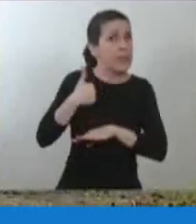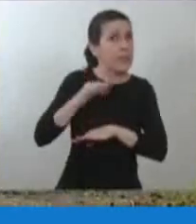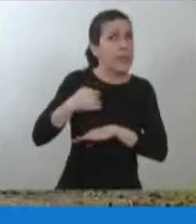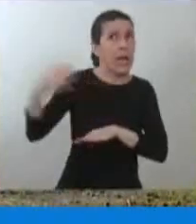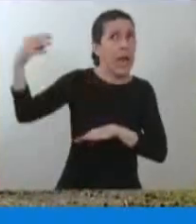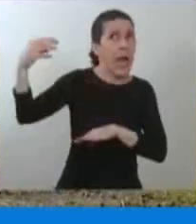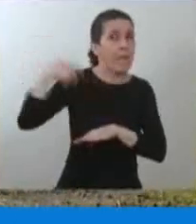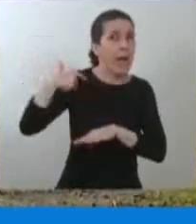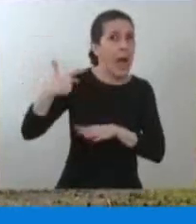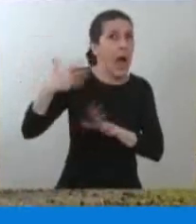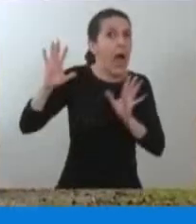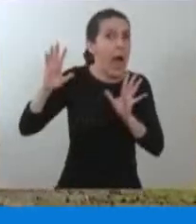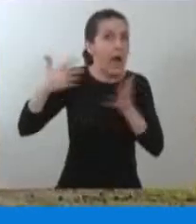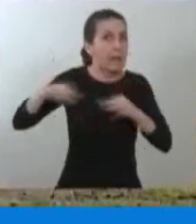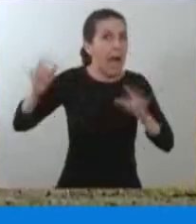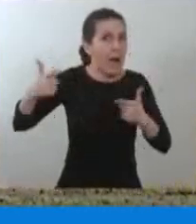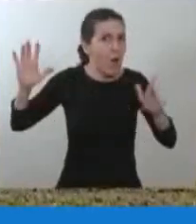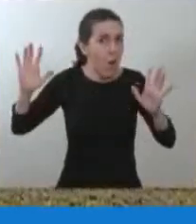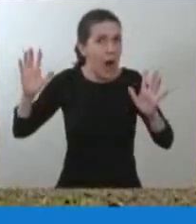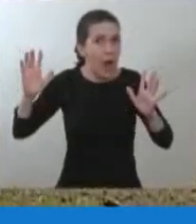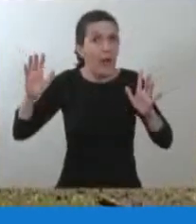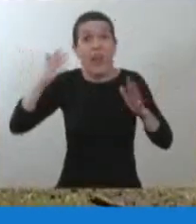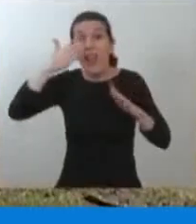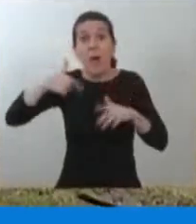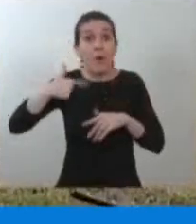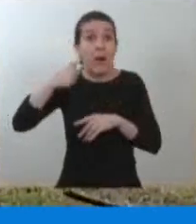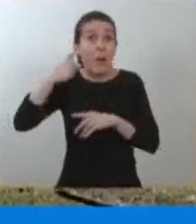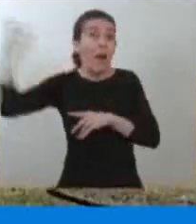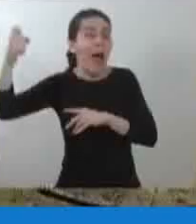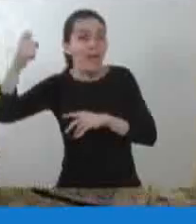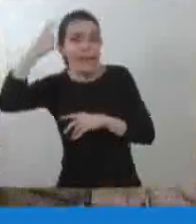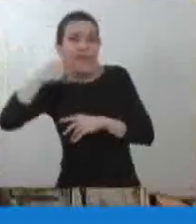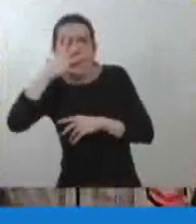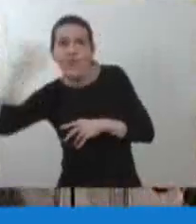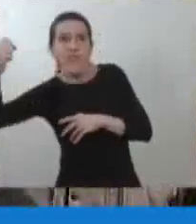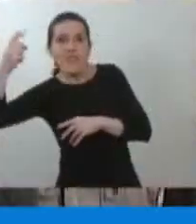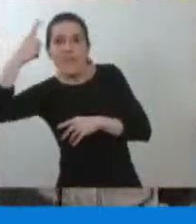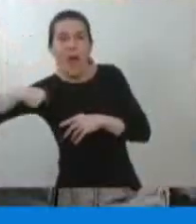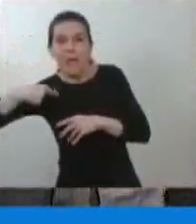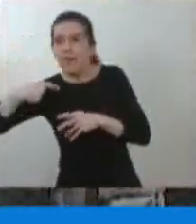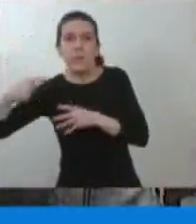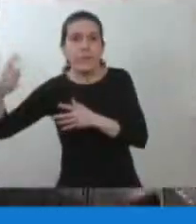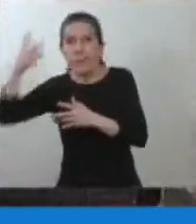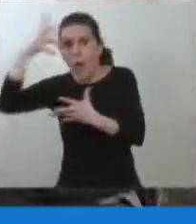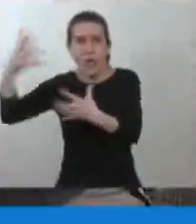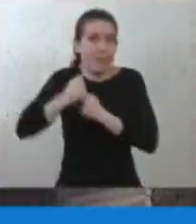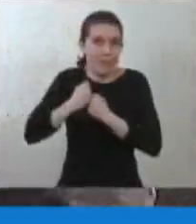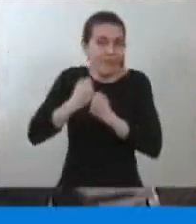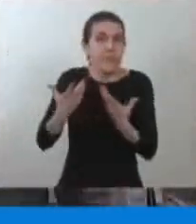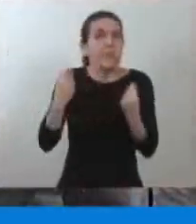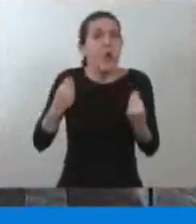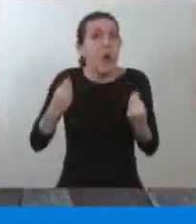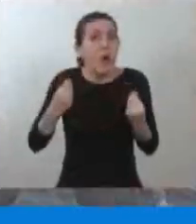gratis y que cuando lo individualizamos vamos a ir a buscarlos y eso lo hacemos fundamentalmente